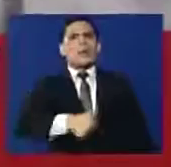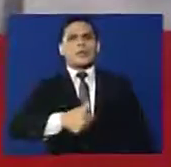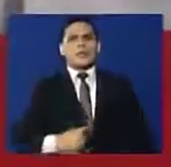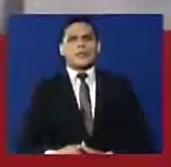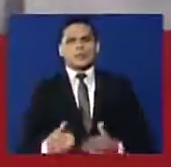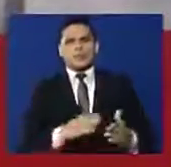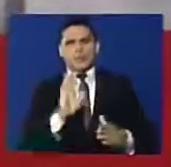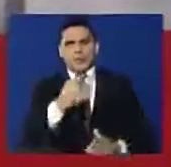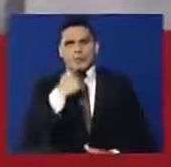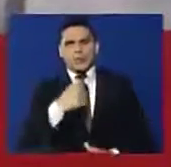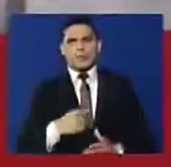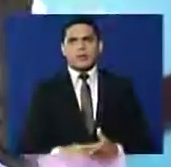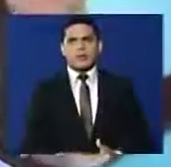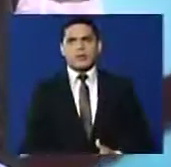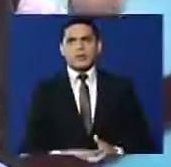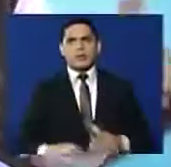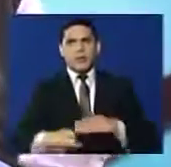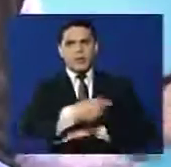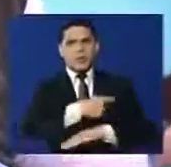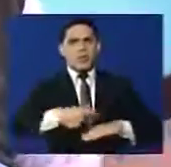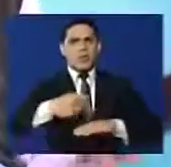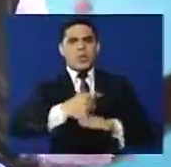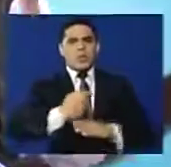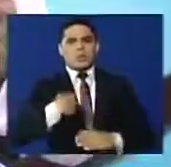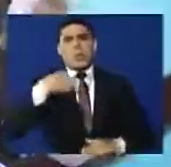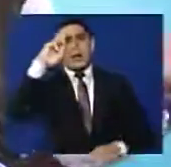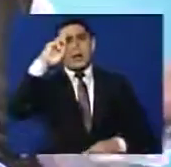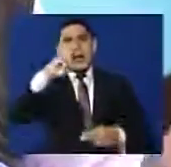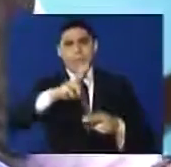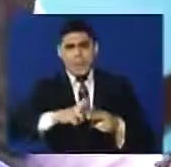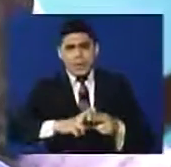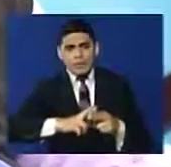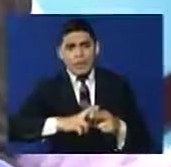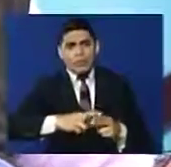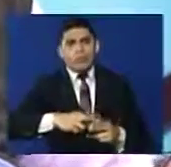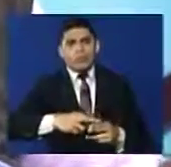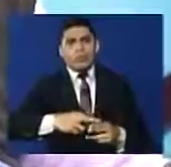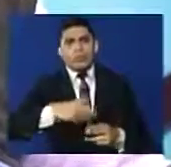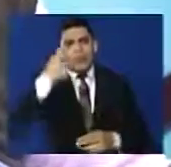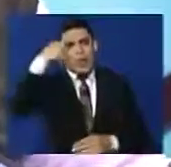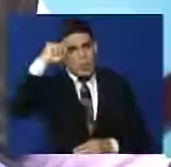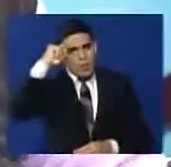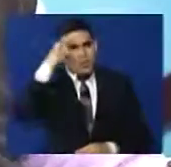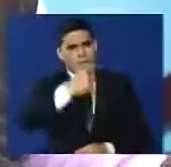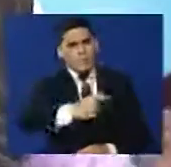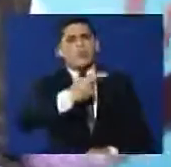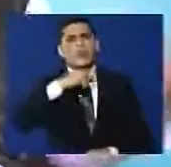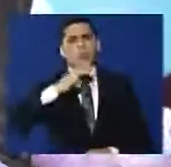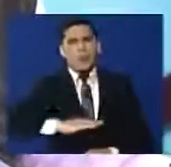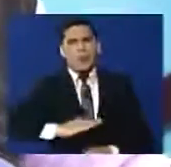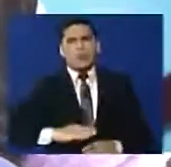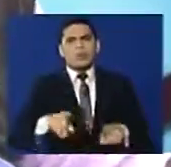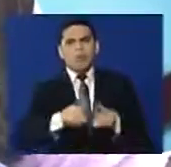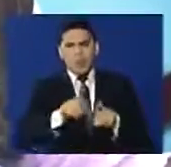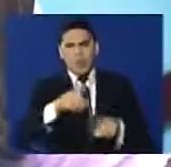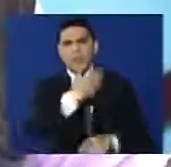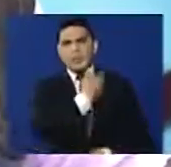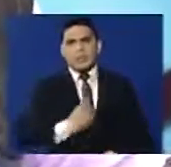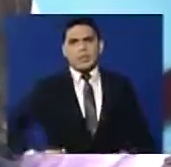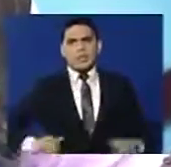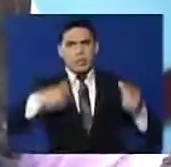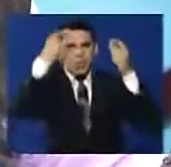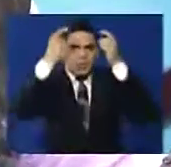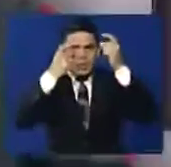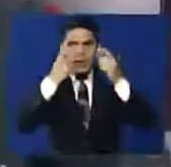es un gobierno de eslogans. Yo respeto la memoria de cualquier persona que ya no esté con nosotros físicamente, ¿no? Incluyendo, por supuesto, al presidente Chávez. Y